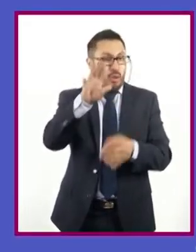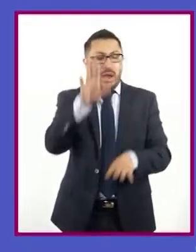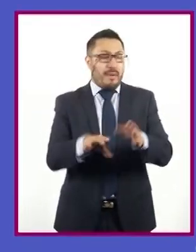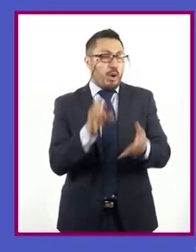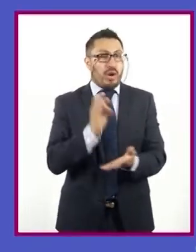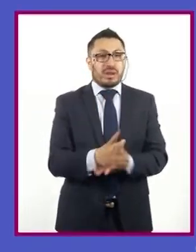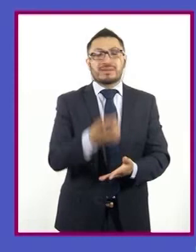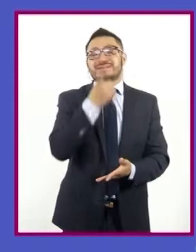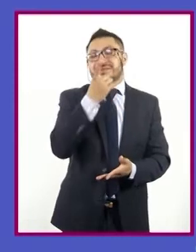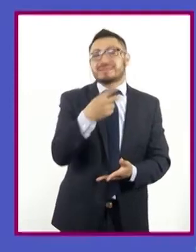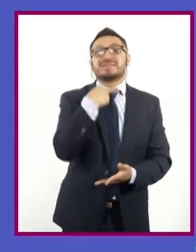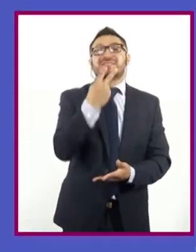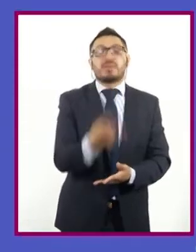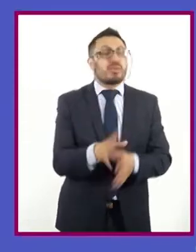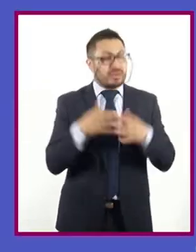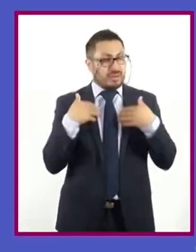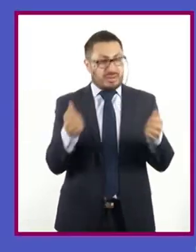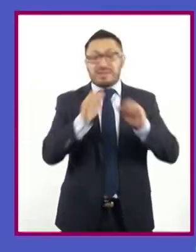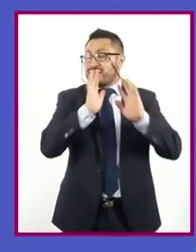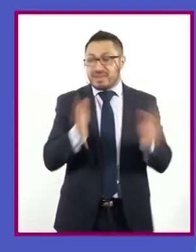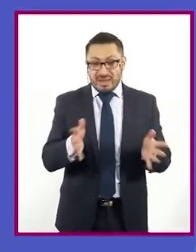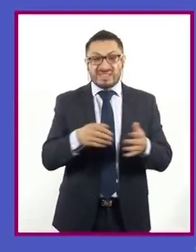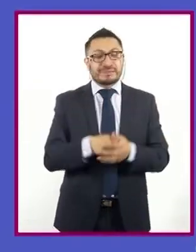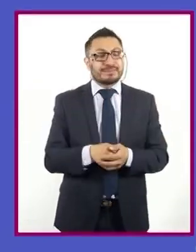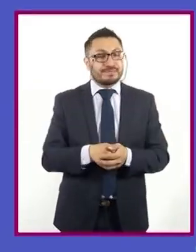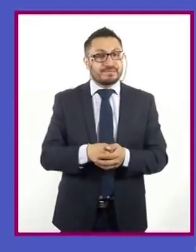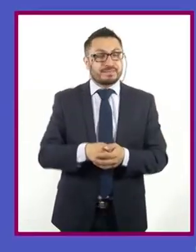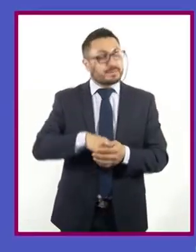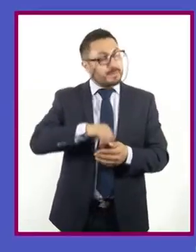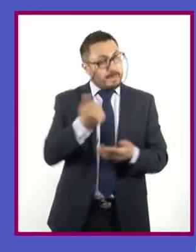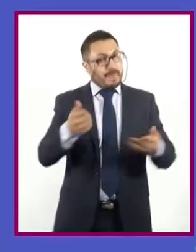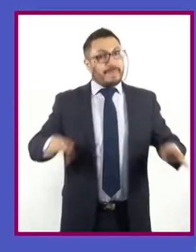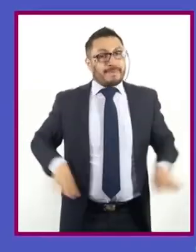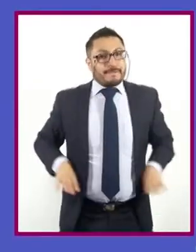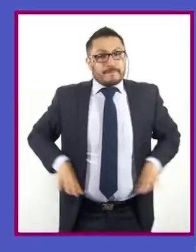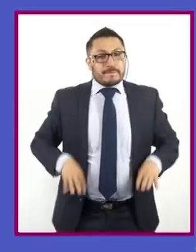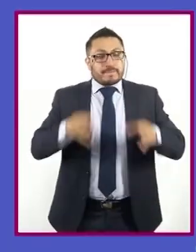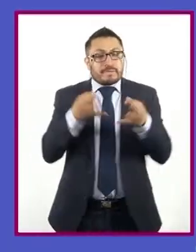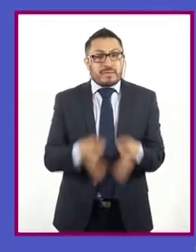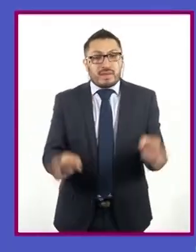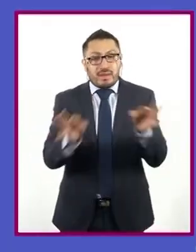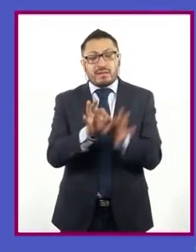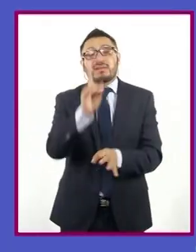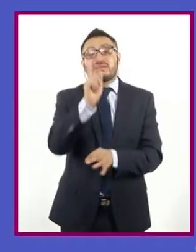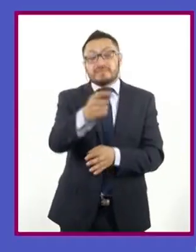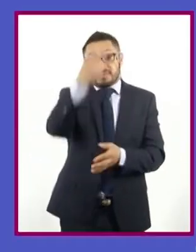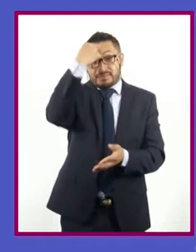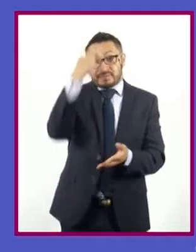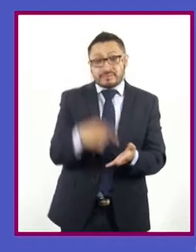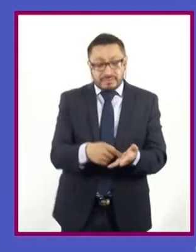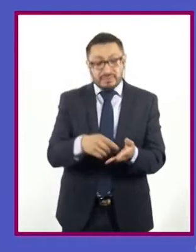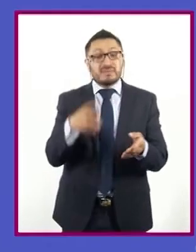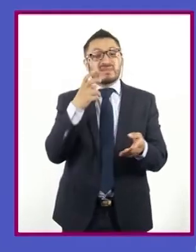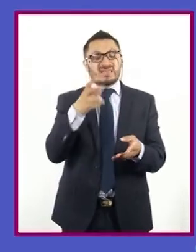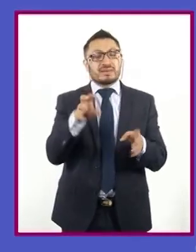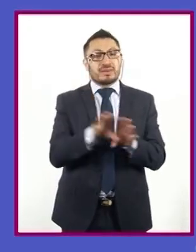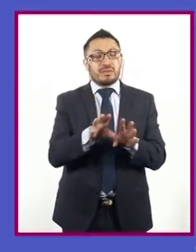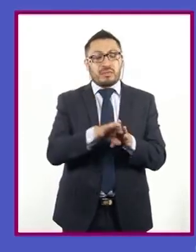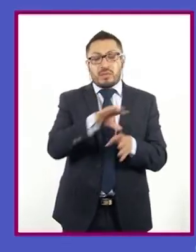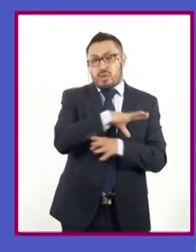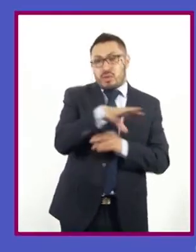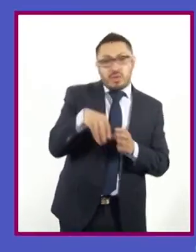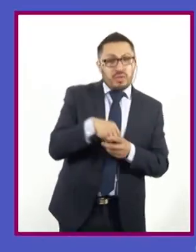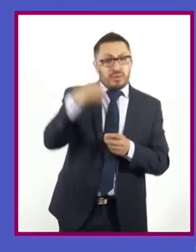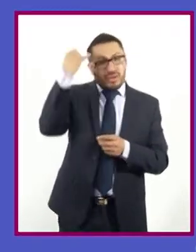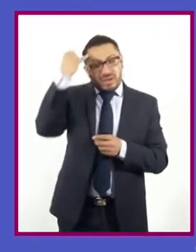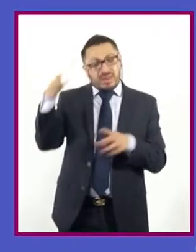las entendemos. Otro factor muy importante son las creencias. Es el conjunto de ideas sobre cómo operan